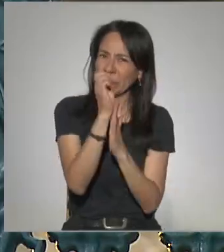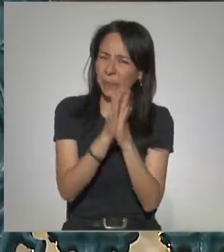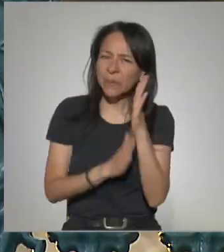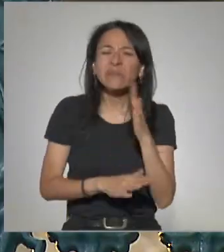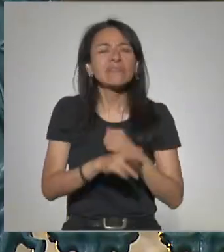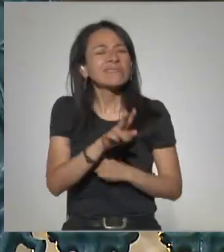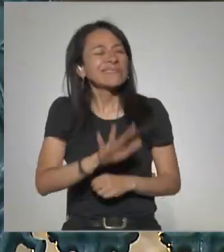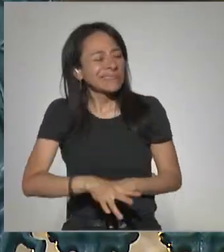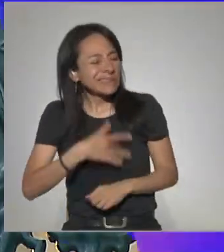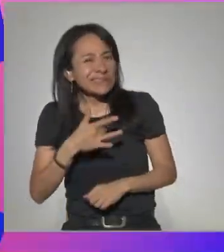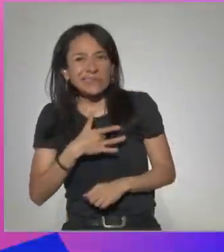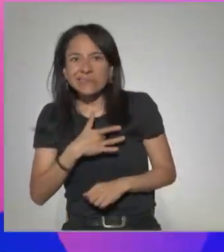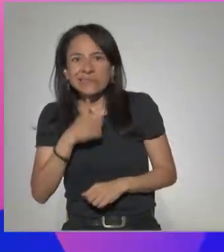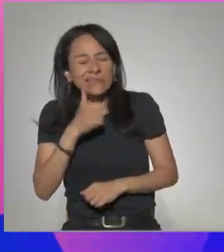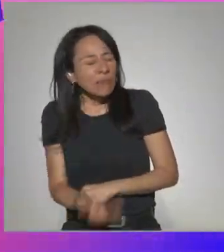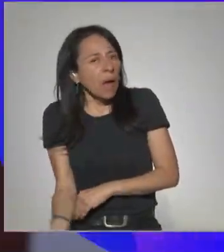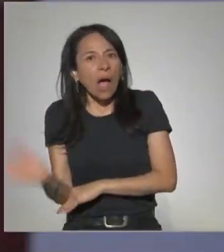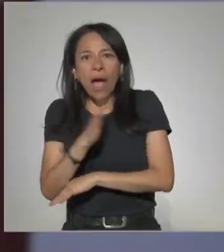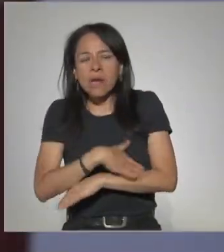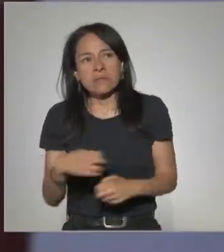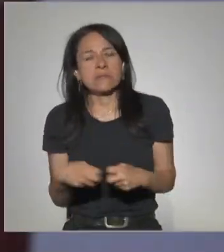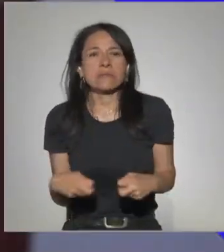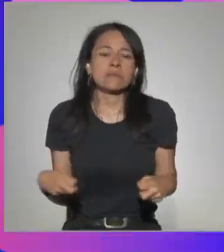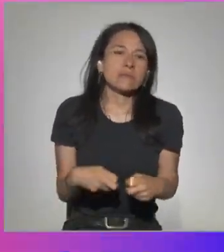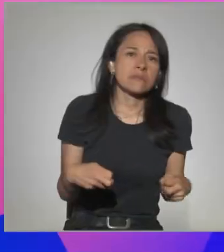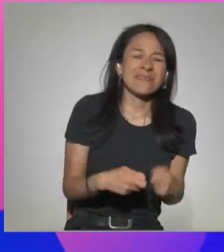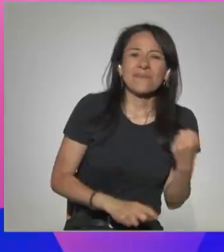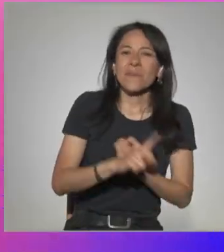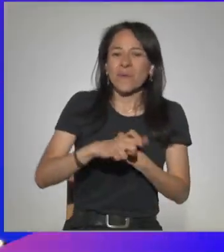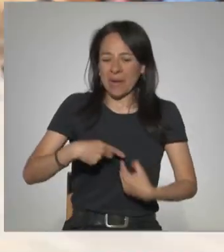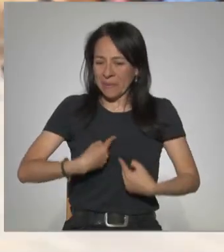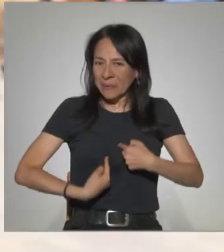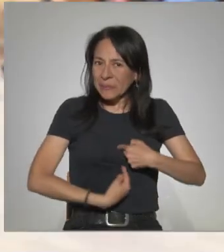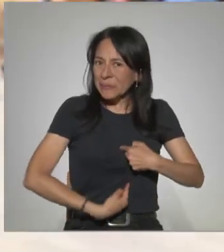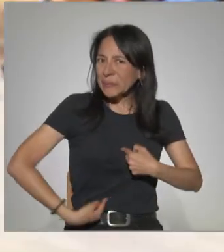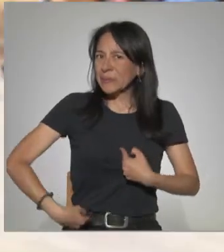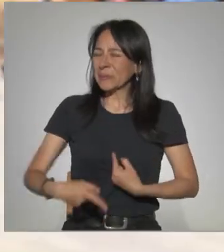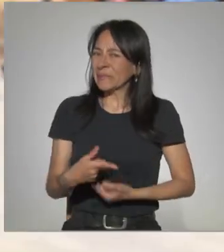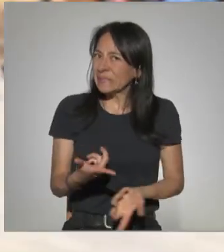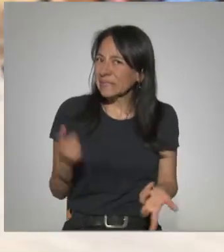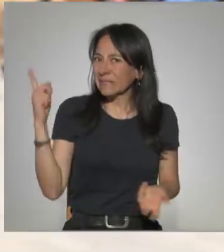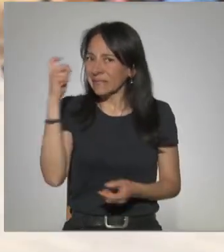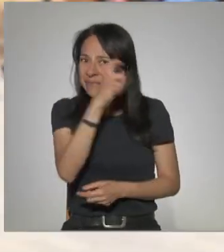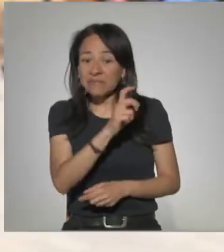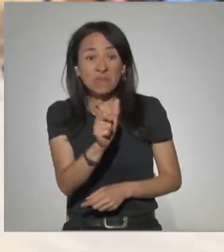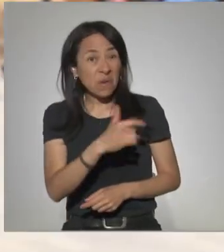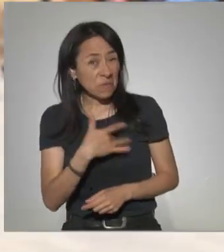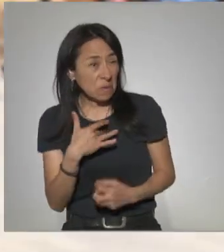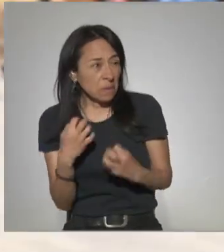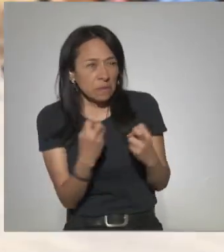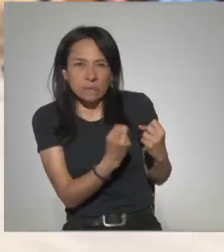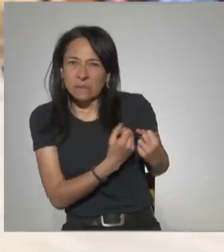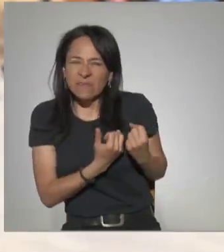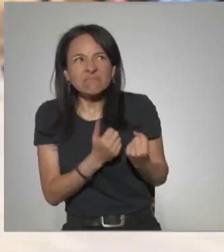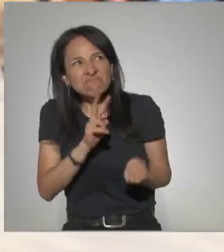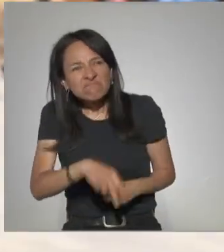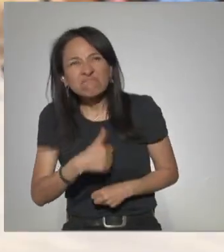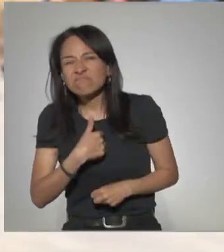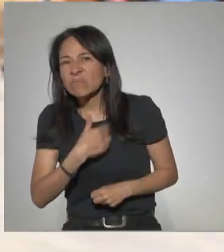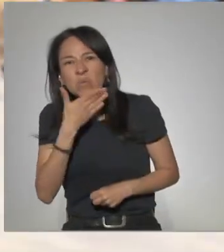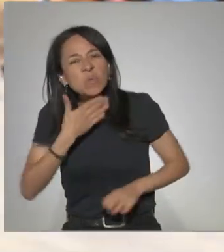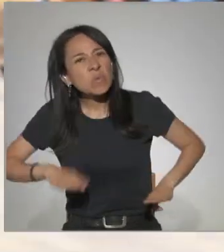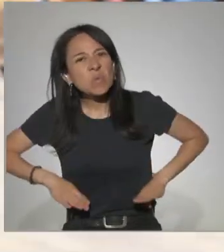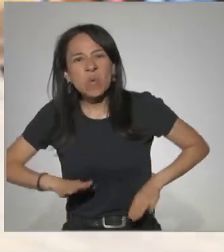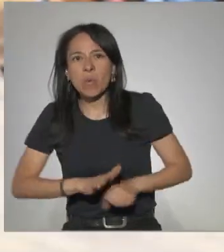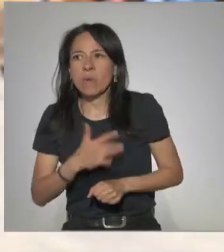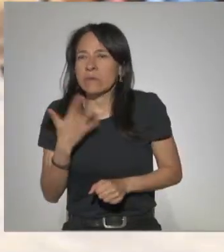todo el tiempo están nerviosos, ¿no? Problemas digestivos. Cuando estoy estresada normalmente me siento como muy